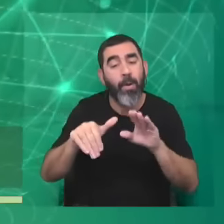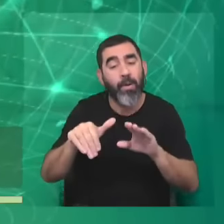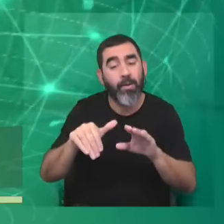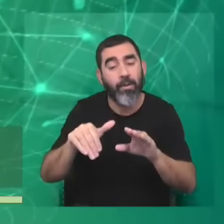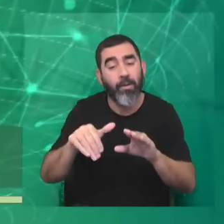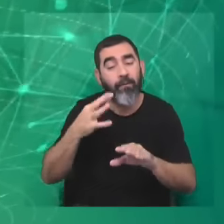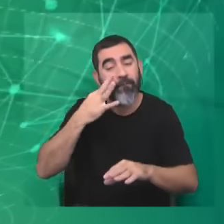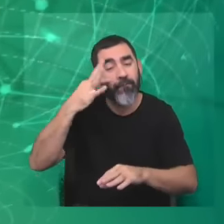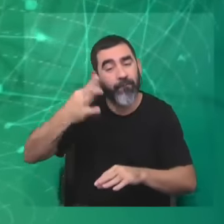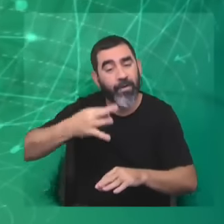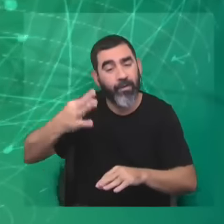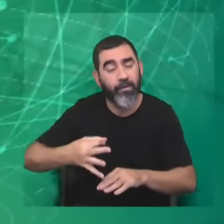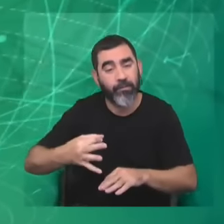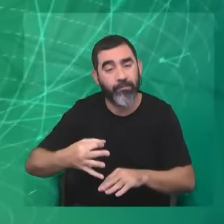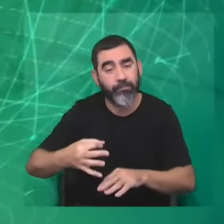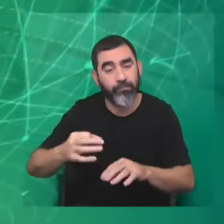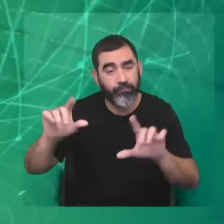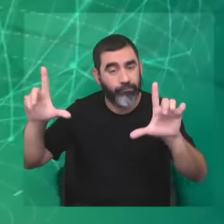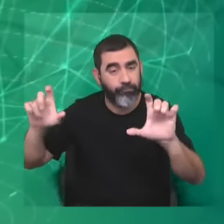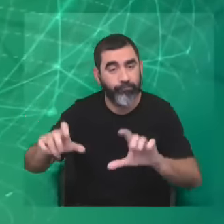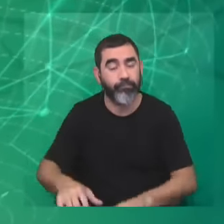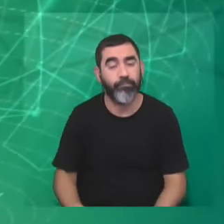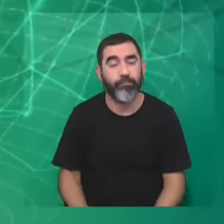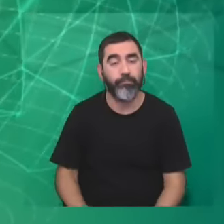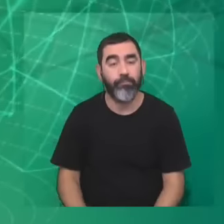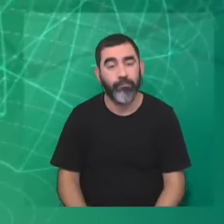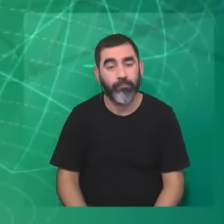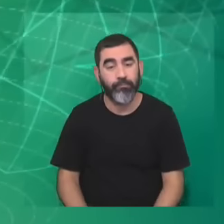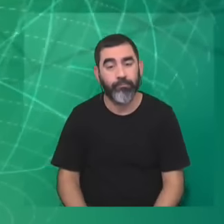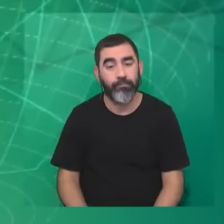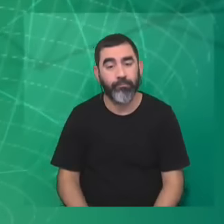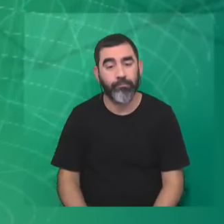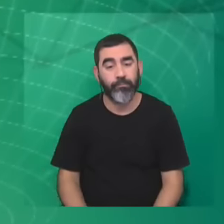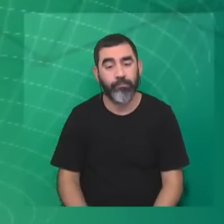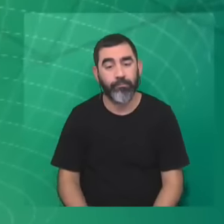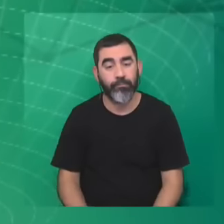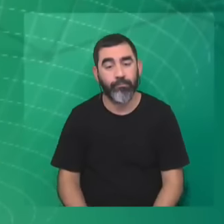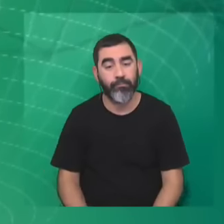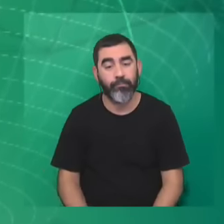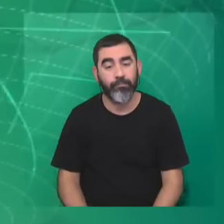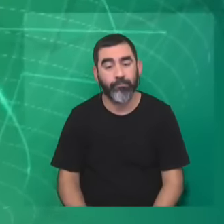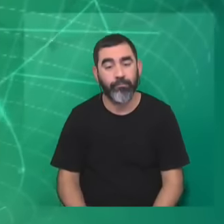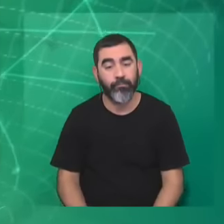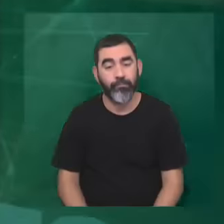la verdad y ahí vemos el tweet Que bueno que escribió en su cuenta de